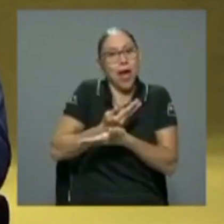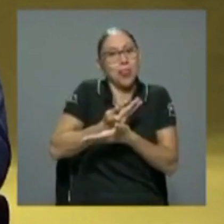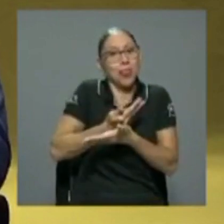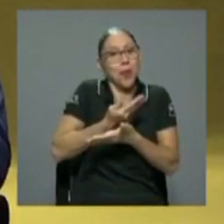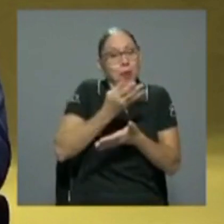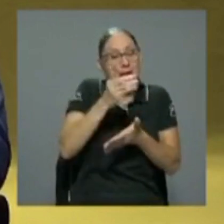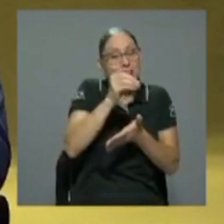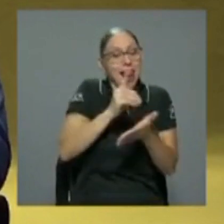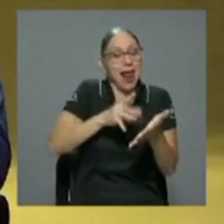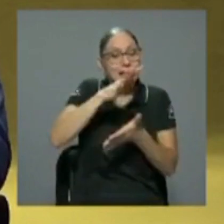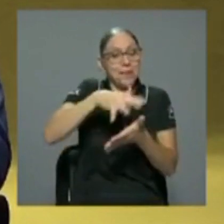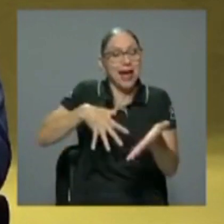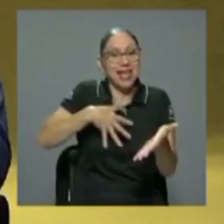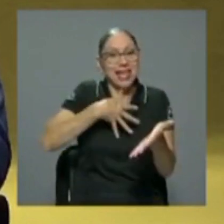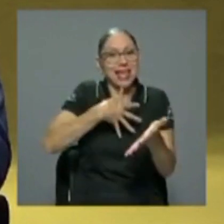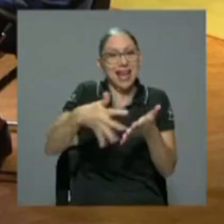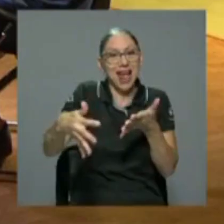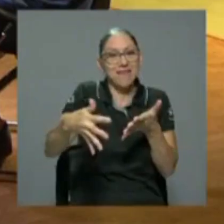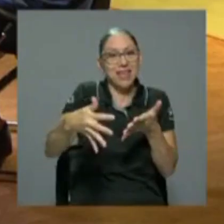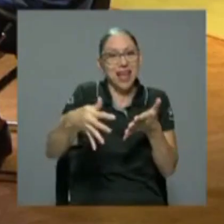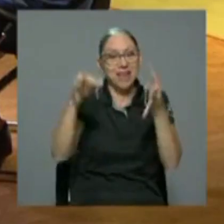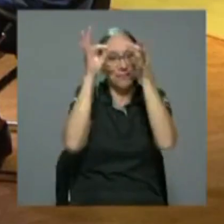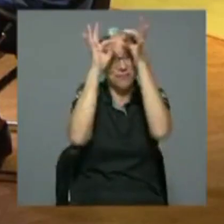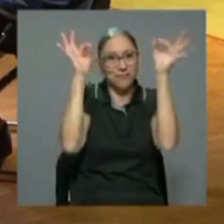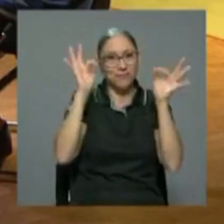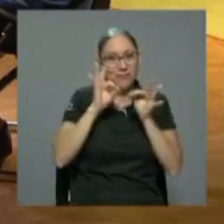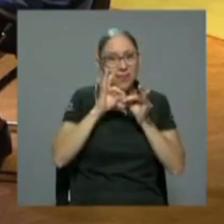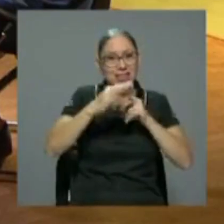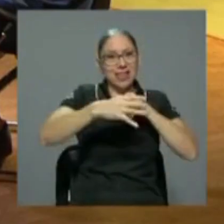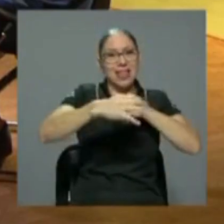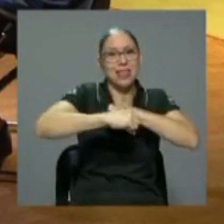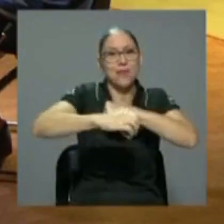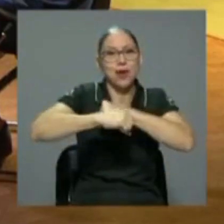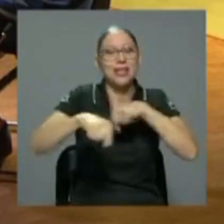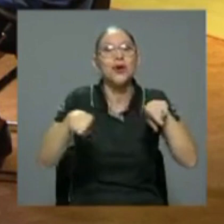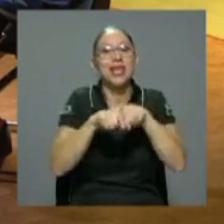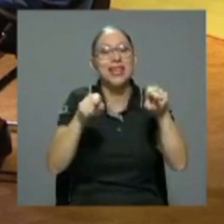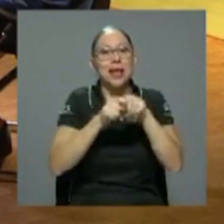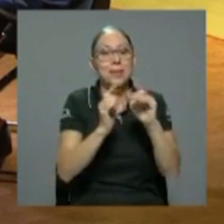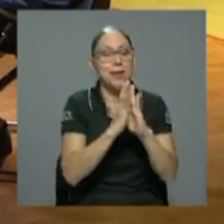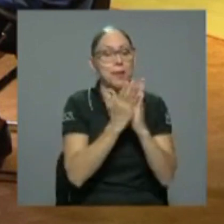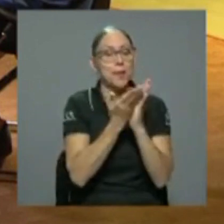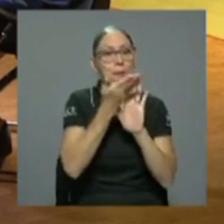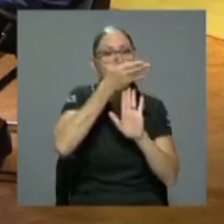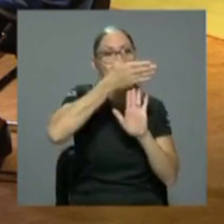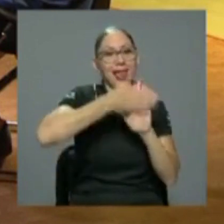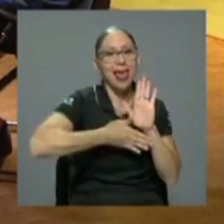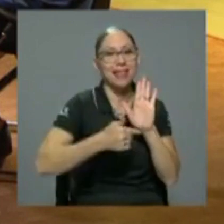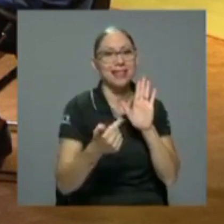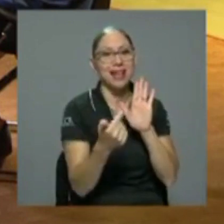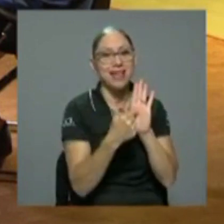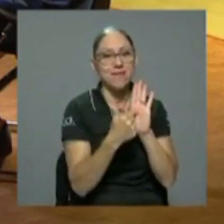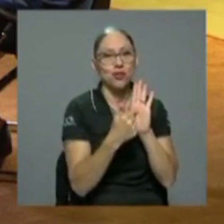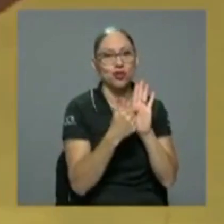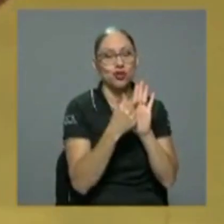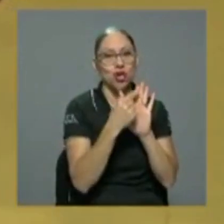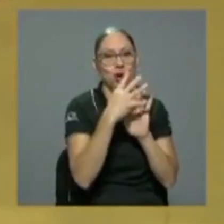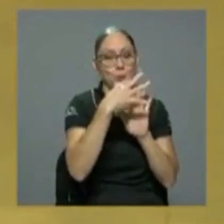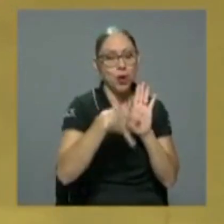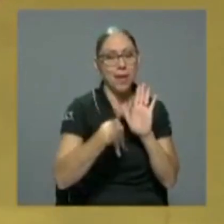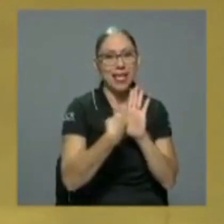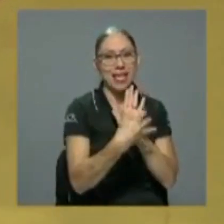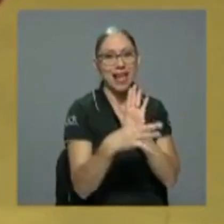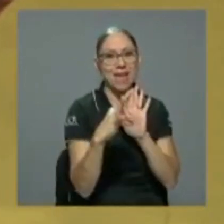divulgación y la imagen gráfica de portadas de libros también. Me parece que además